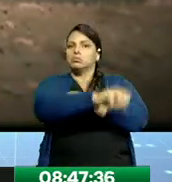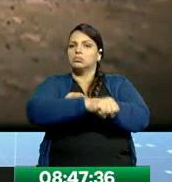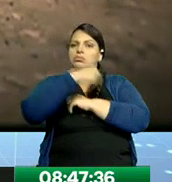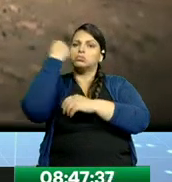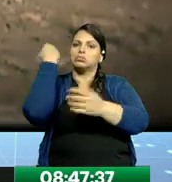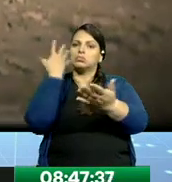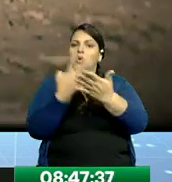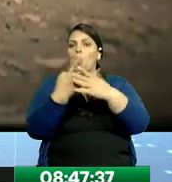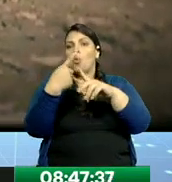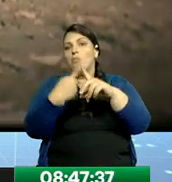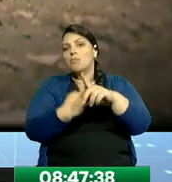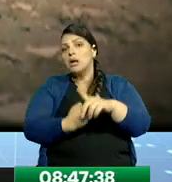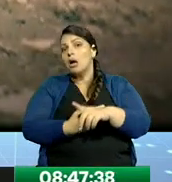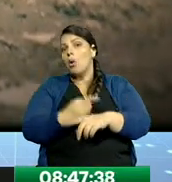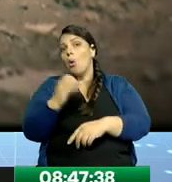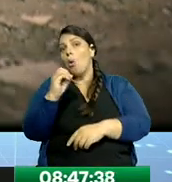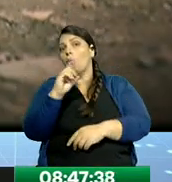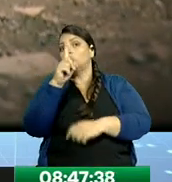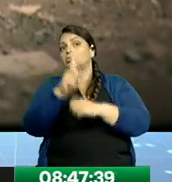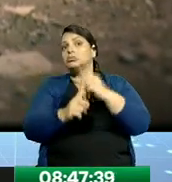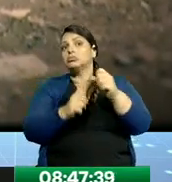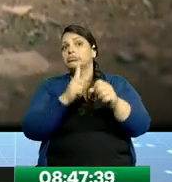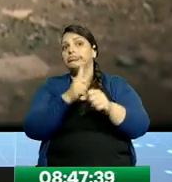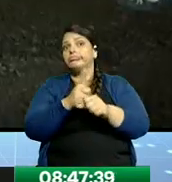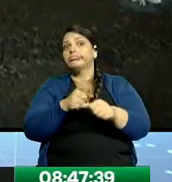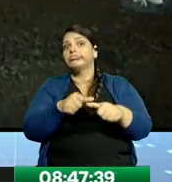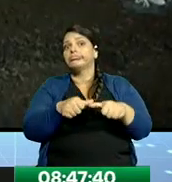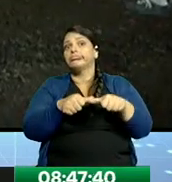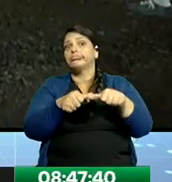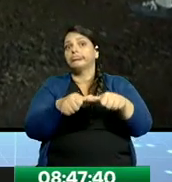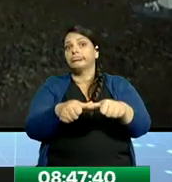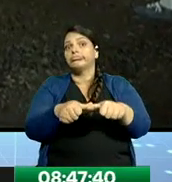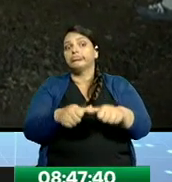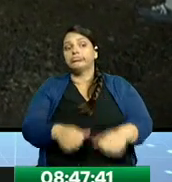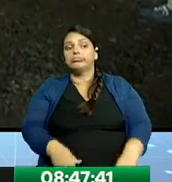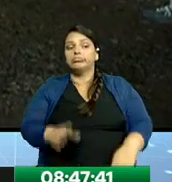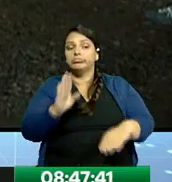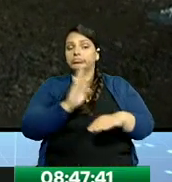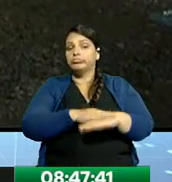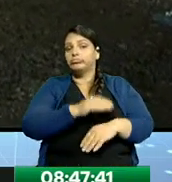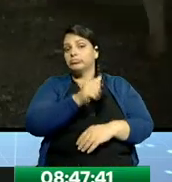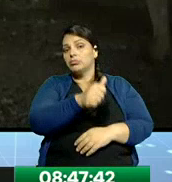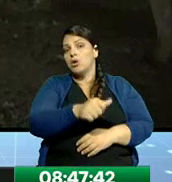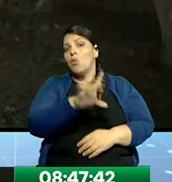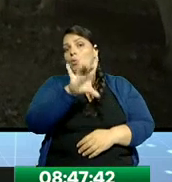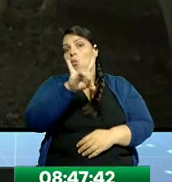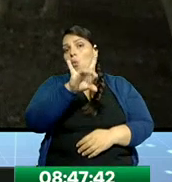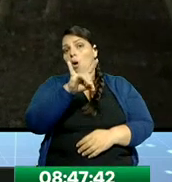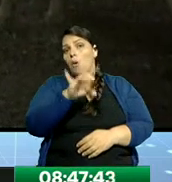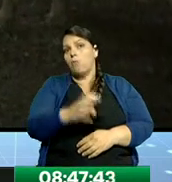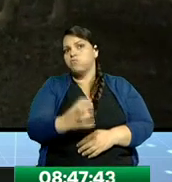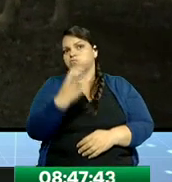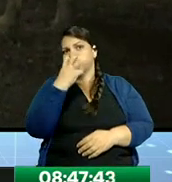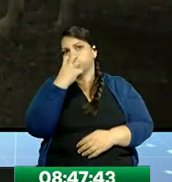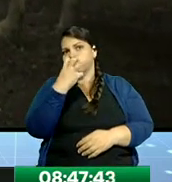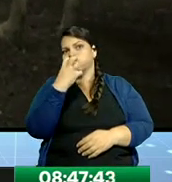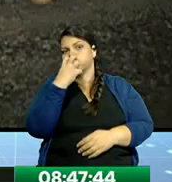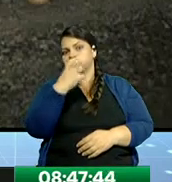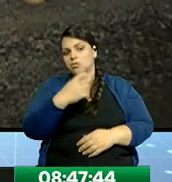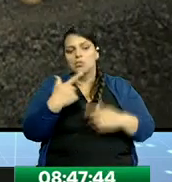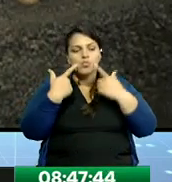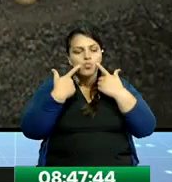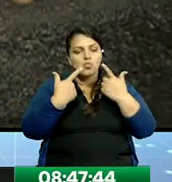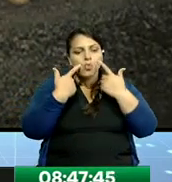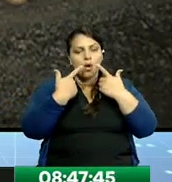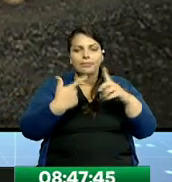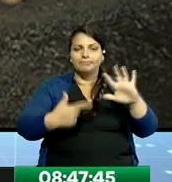de prisión. Por la responsabilidad de tener un perro de esas situaciones, de esas características, y sobre todo, no darle el control que se